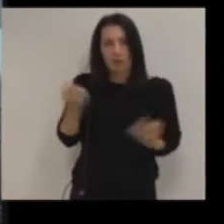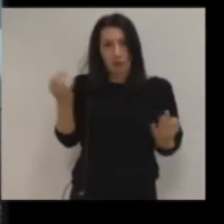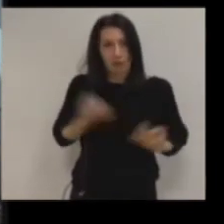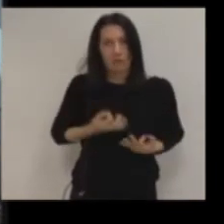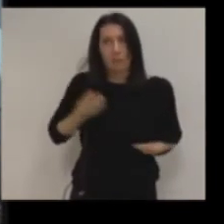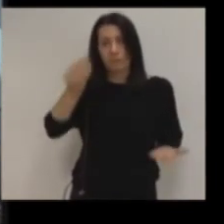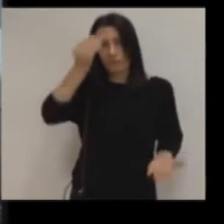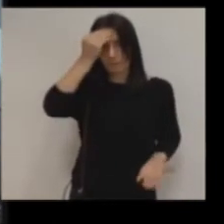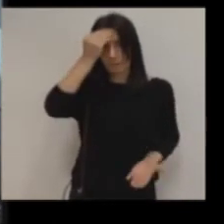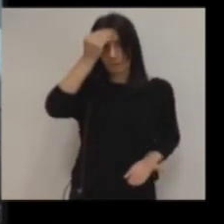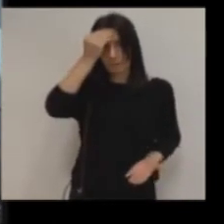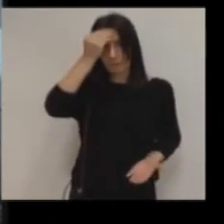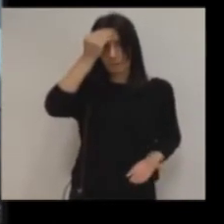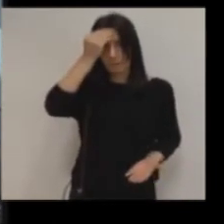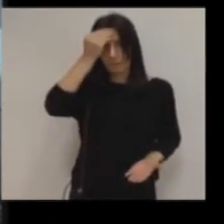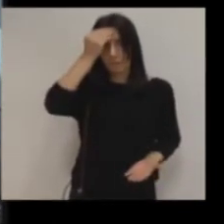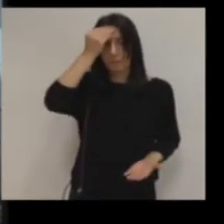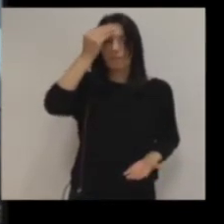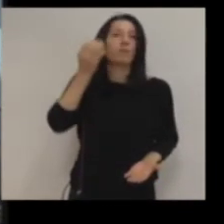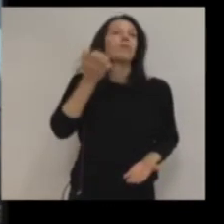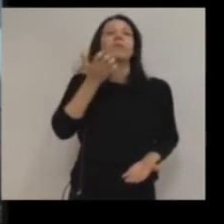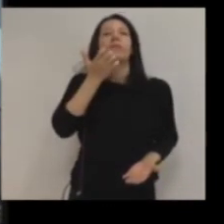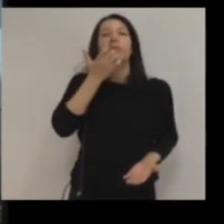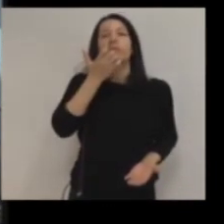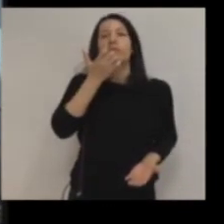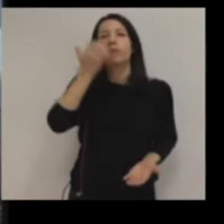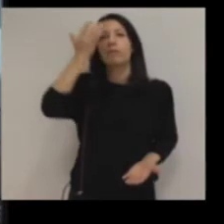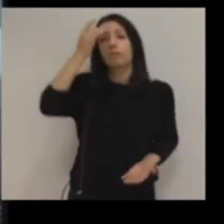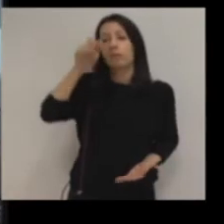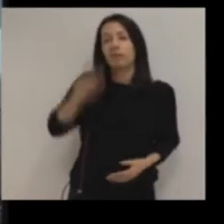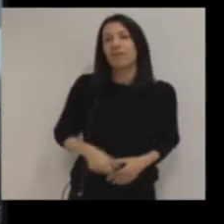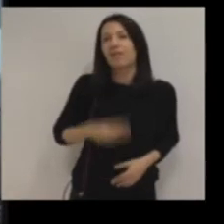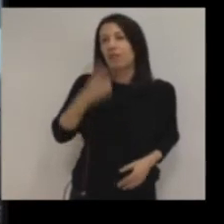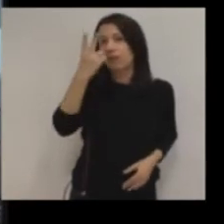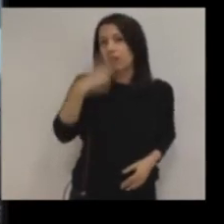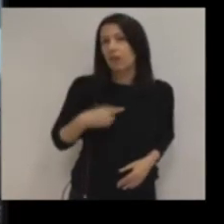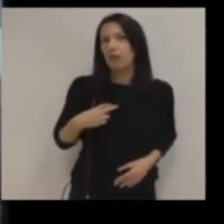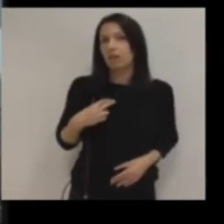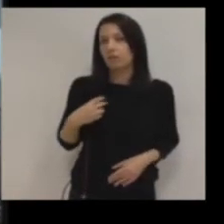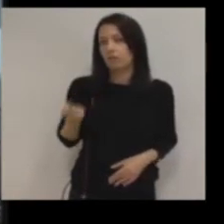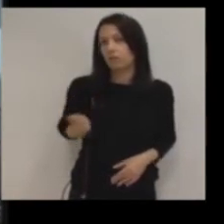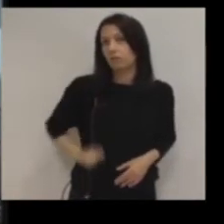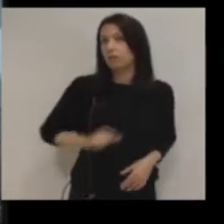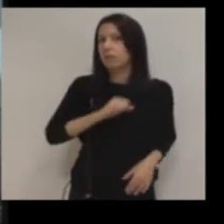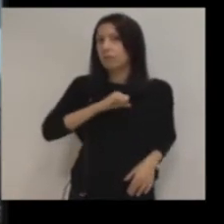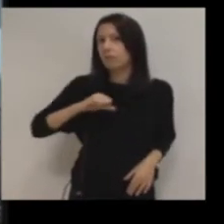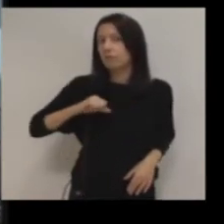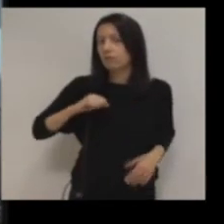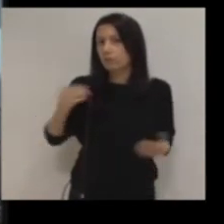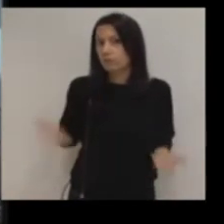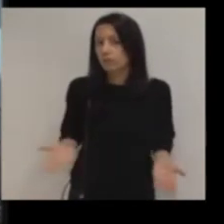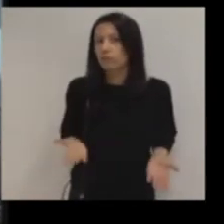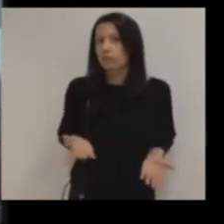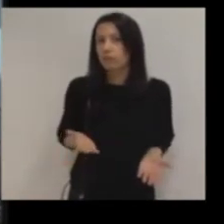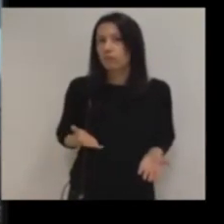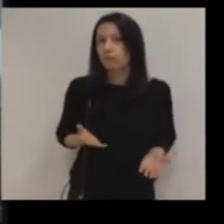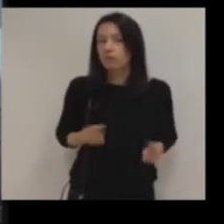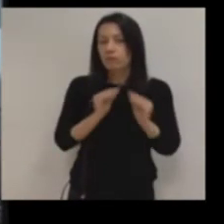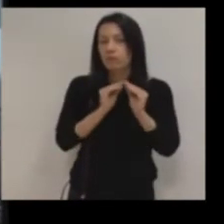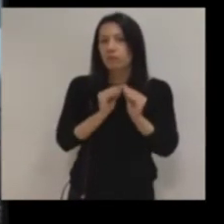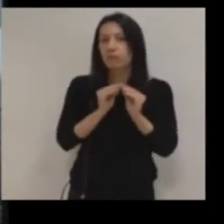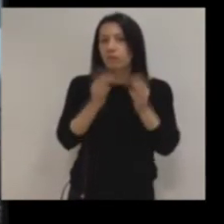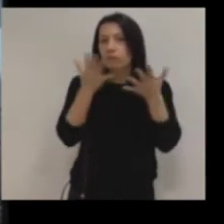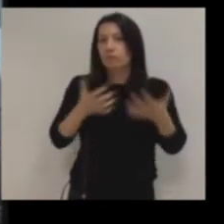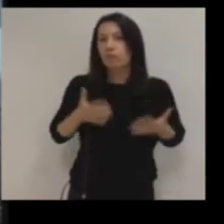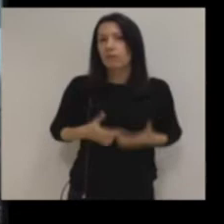supuesto, vamos a ponernos en el caso de que una persona ciega es autónoma, hace el